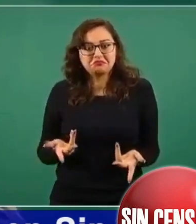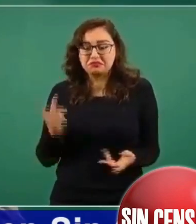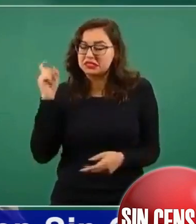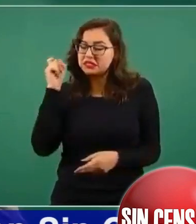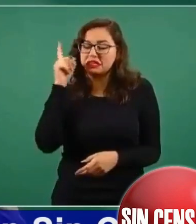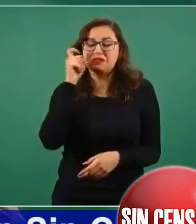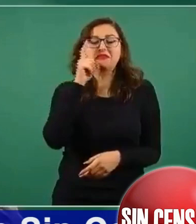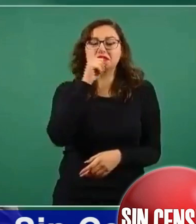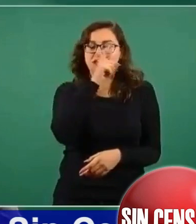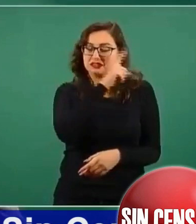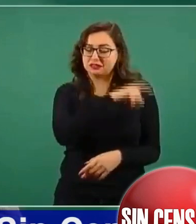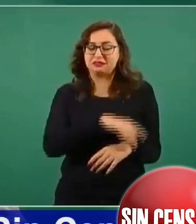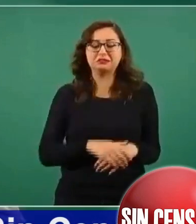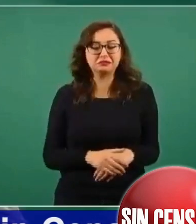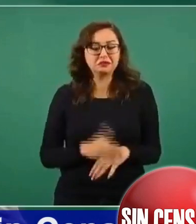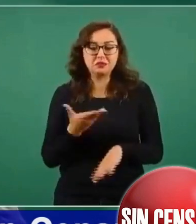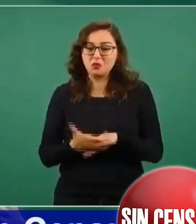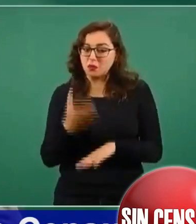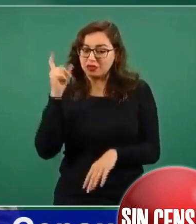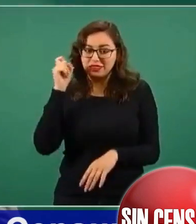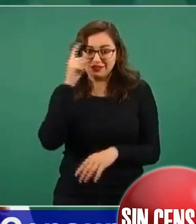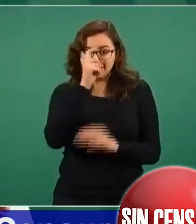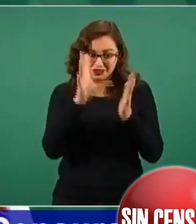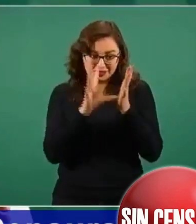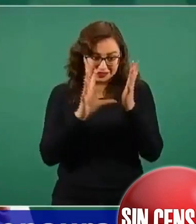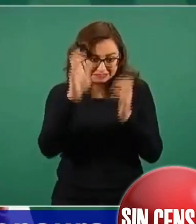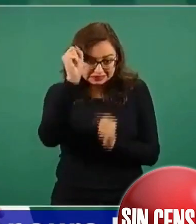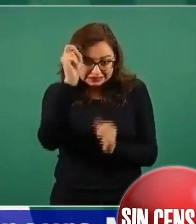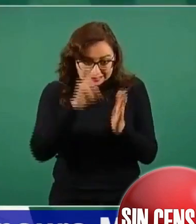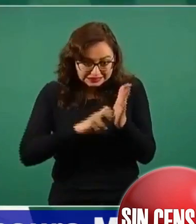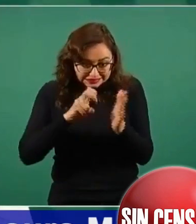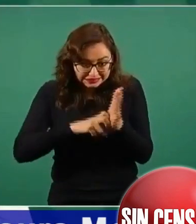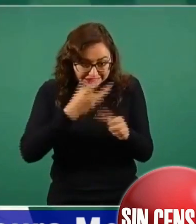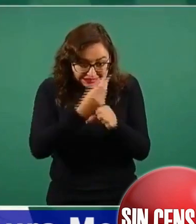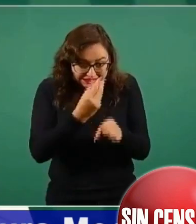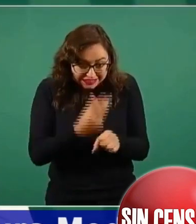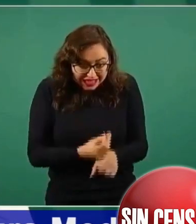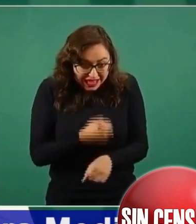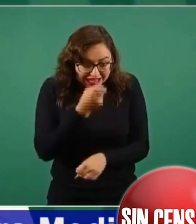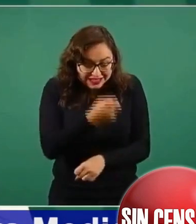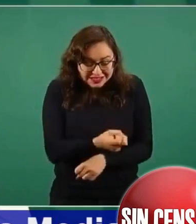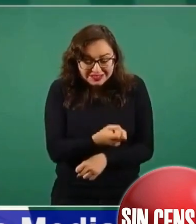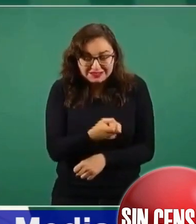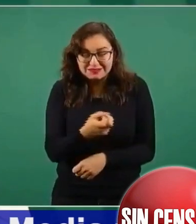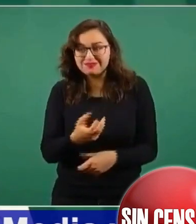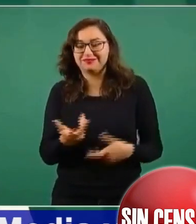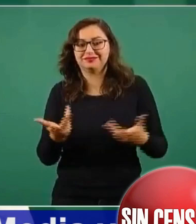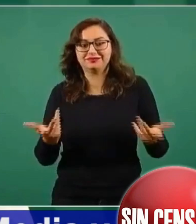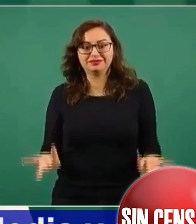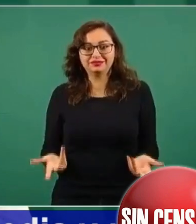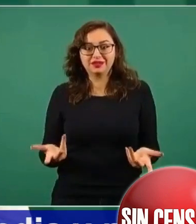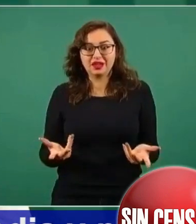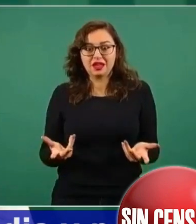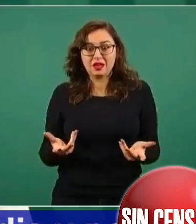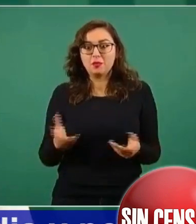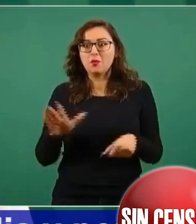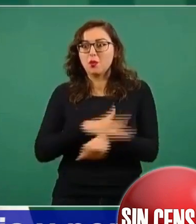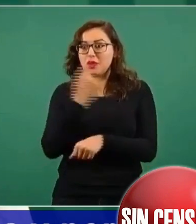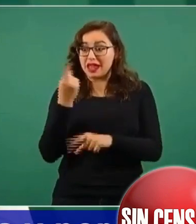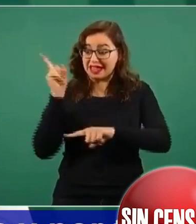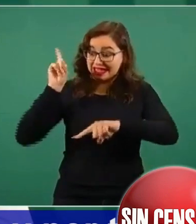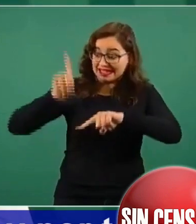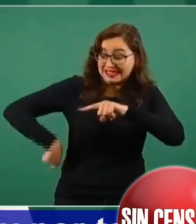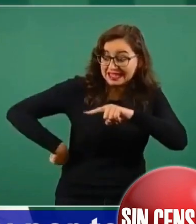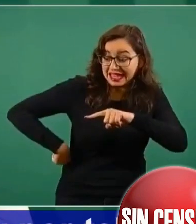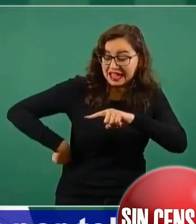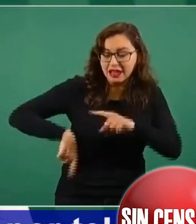complicado desde el punto de vista constitucional, porque si no se hacía así, se iba a invalidar la totalidad